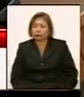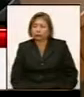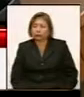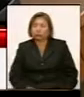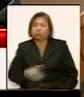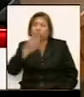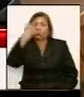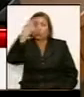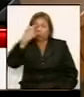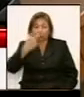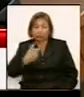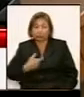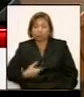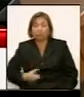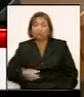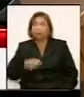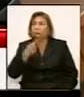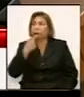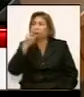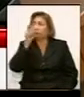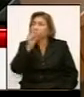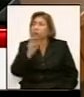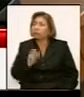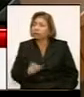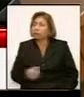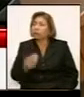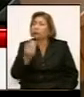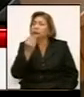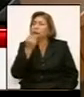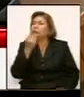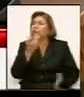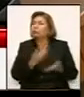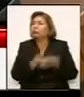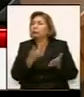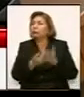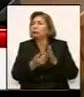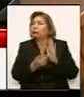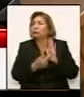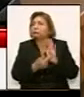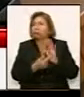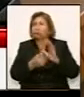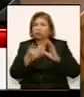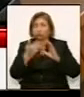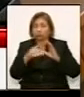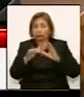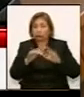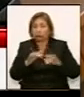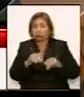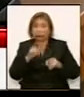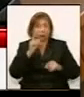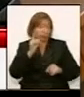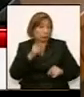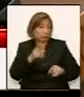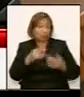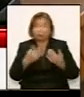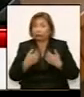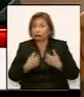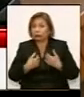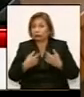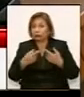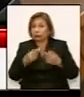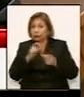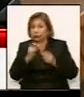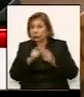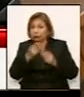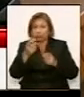identidad de una persona a quien se está poniendo como a prueba en estos espacios digitales si tú tienes complejo una de